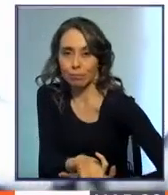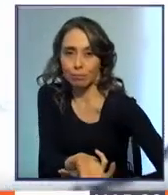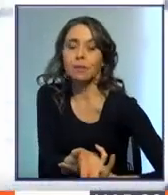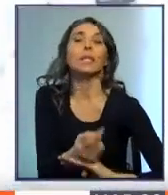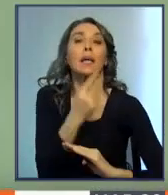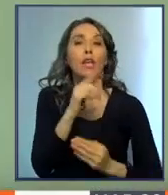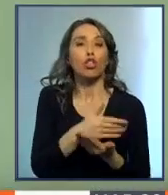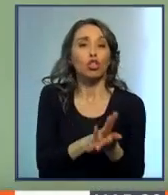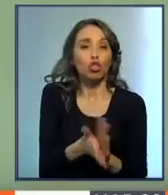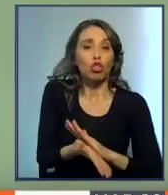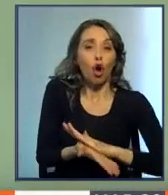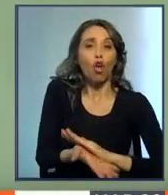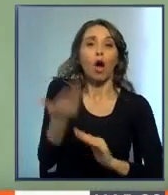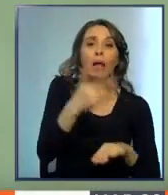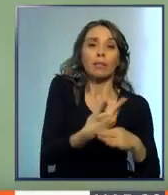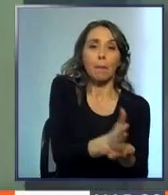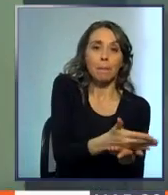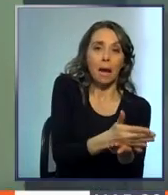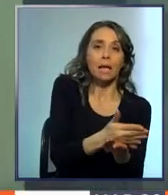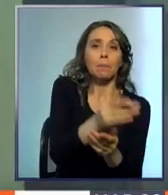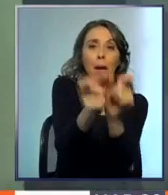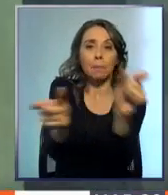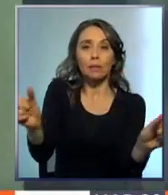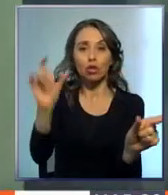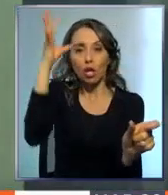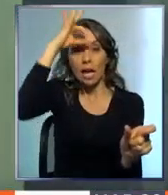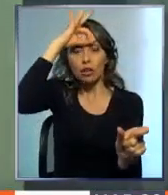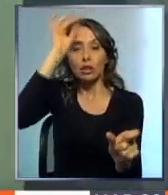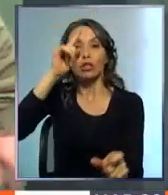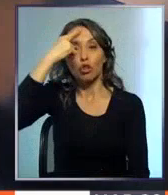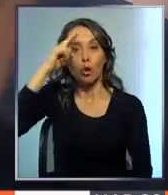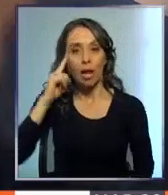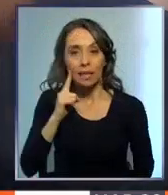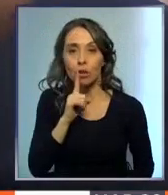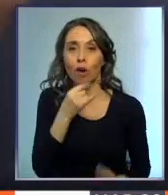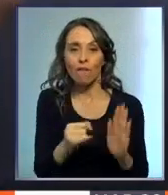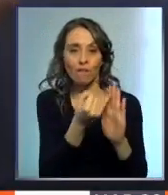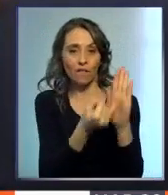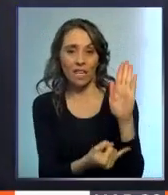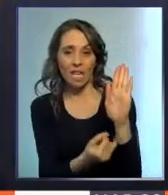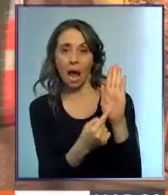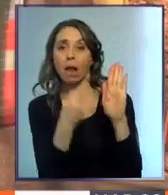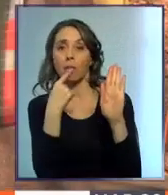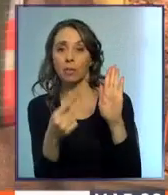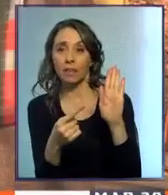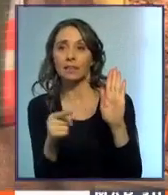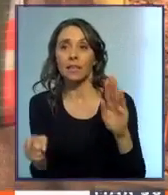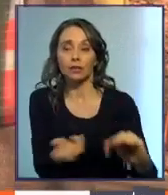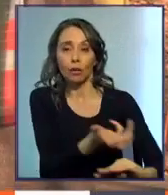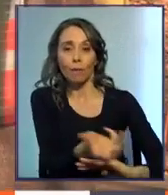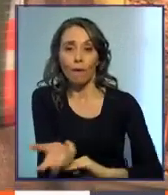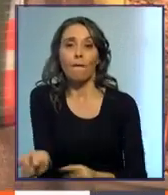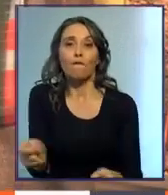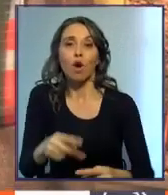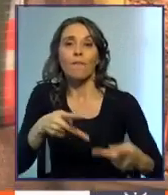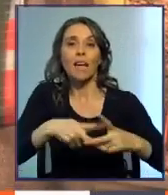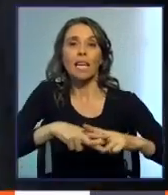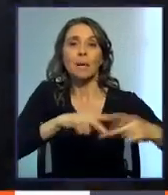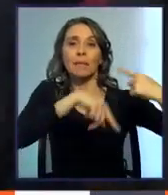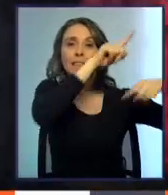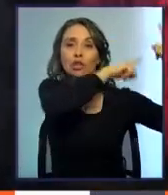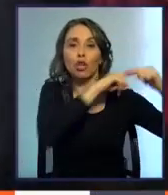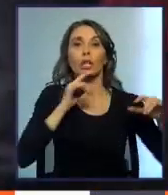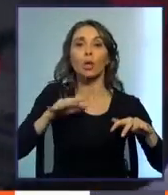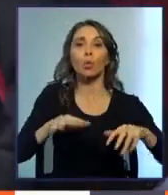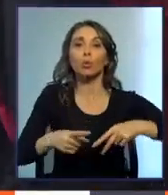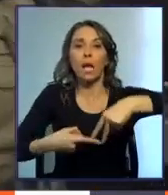estaba todo planeado para no lesionar a inocentes. Finalizan diciendo que con estos actos toman una herramienta histórica anarquista